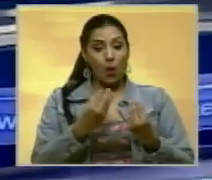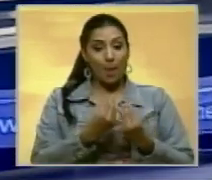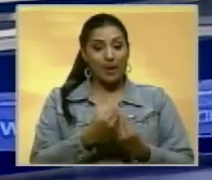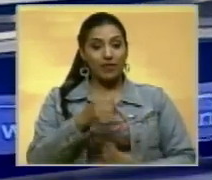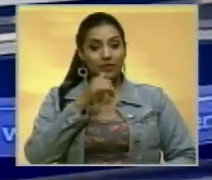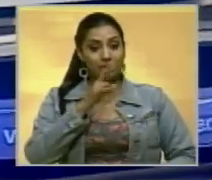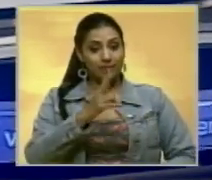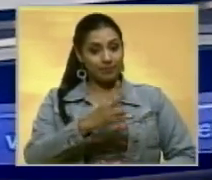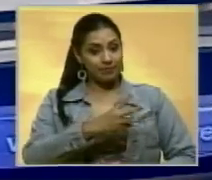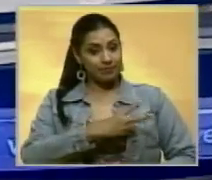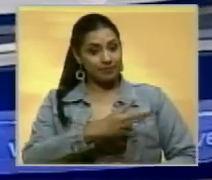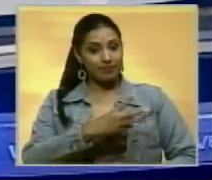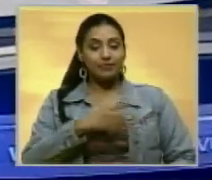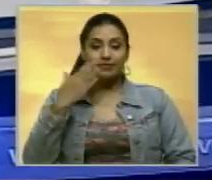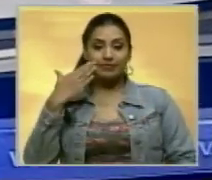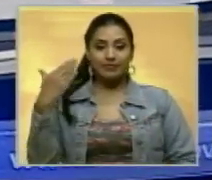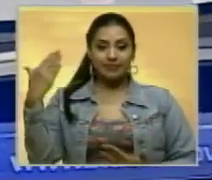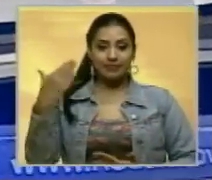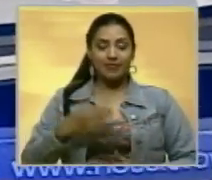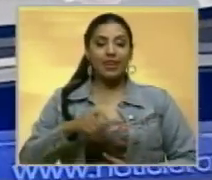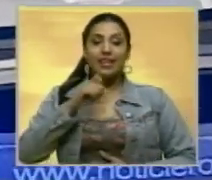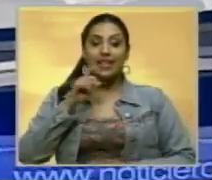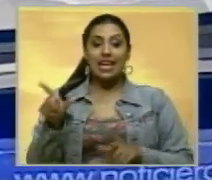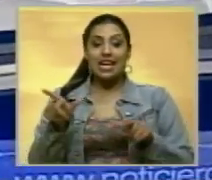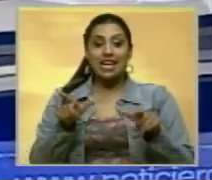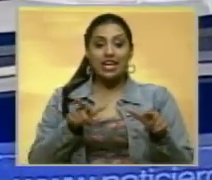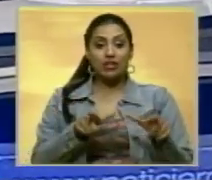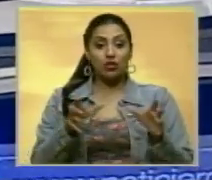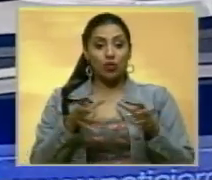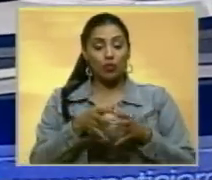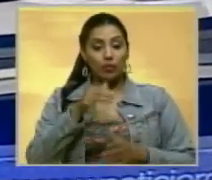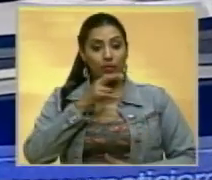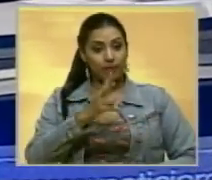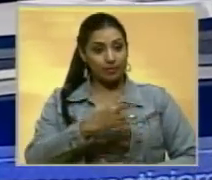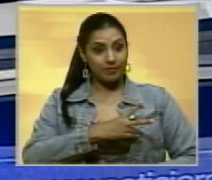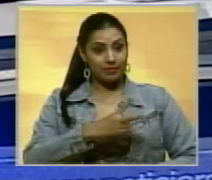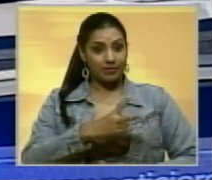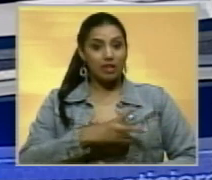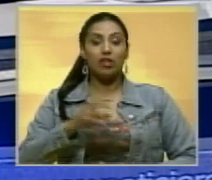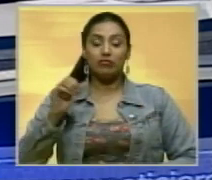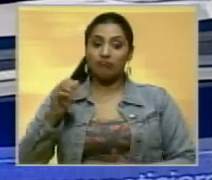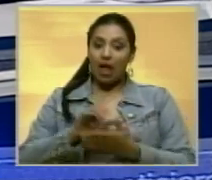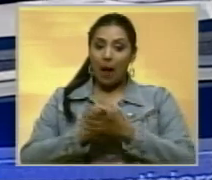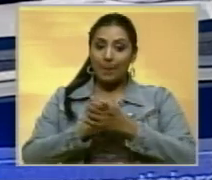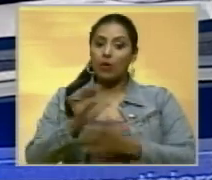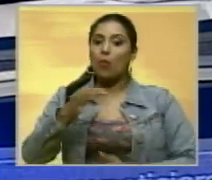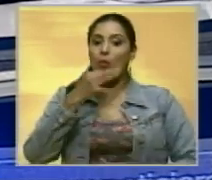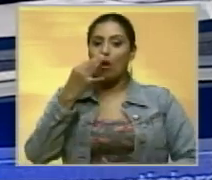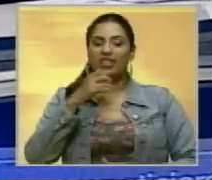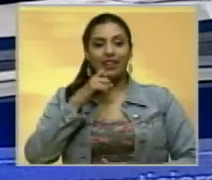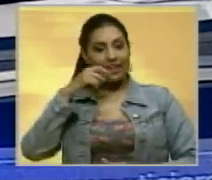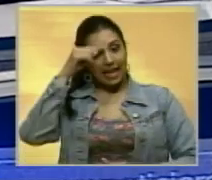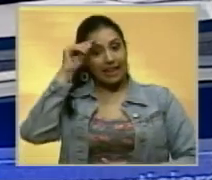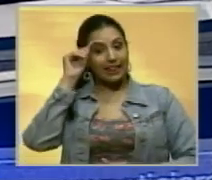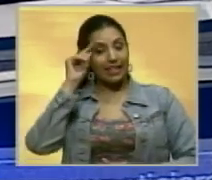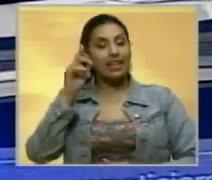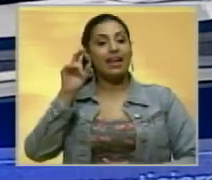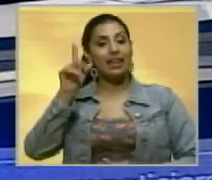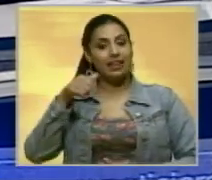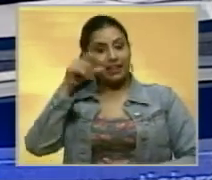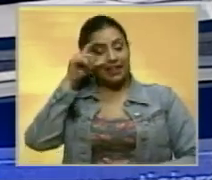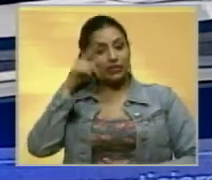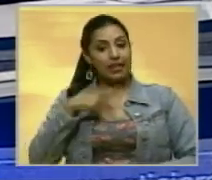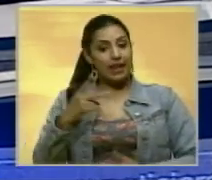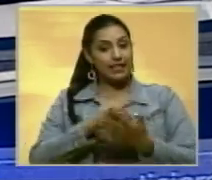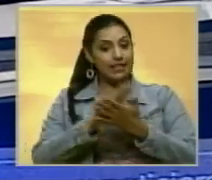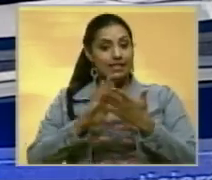la presente emisión de su noticiero Venevisión. Ya estamos listos en nombre de nuestro equipo. Amigos, muy buenas tardes. Endrina, buenas tardes. Endrina Yepes, quien